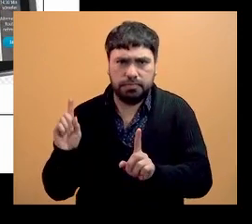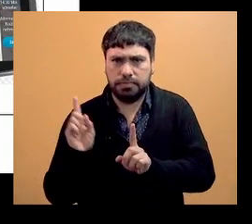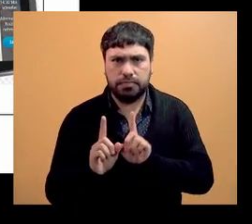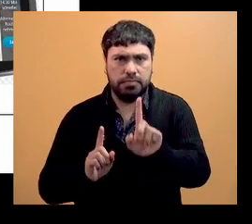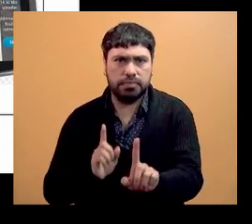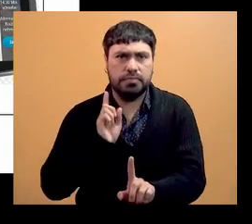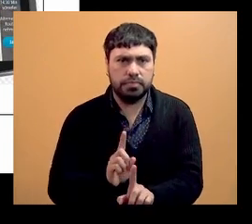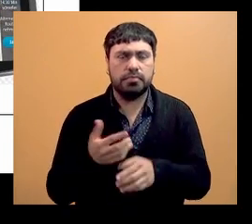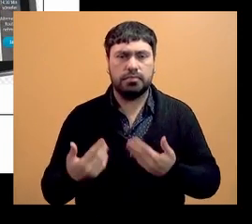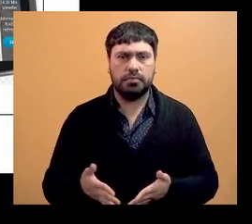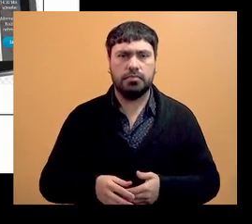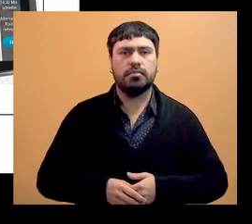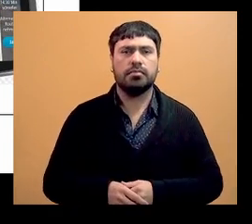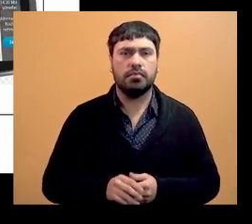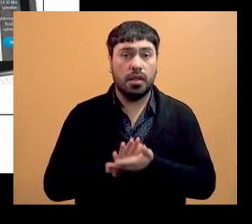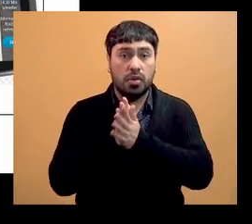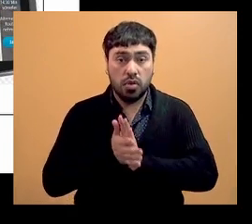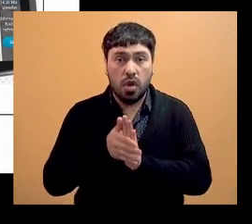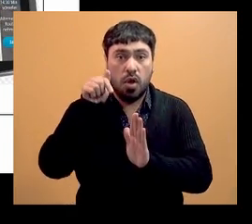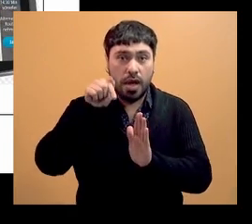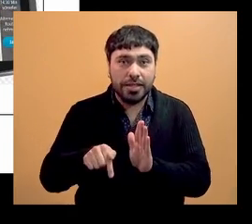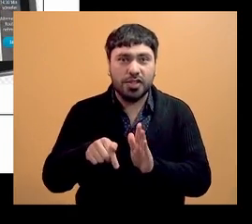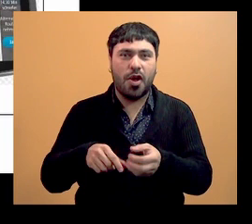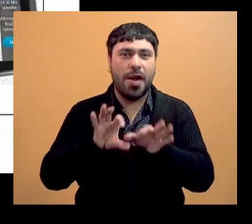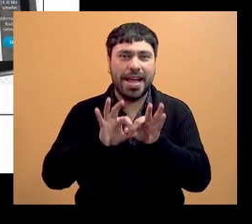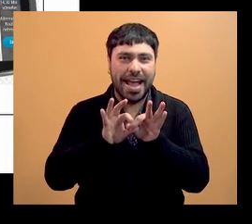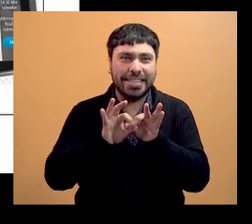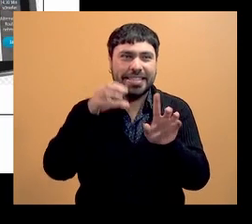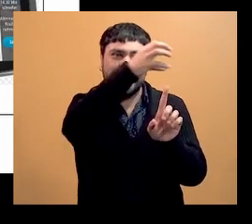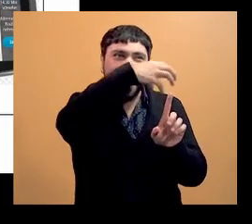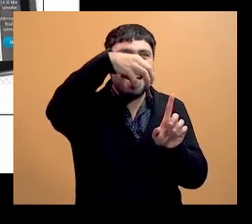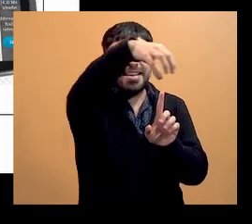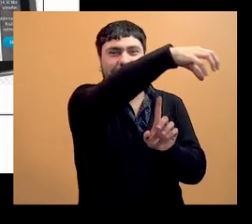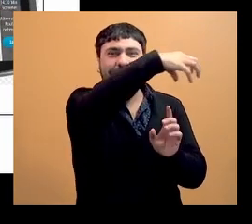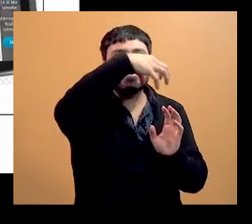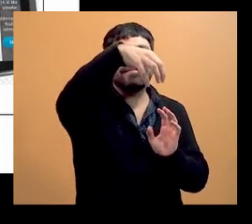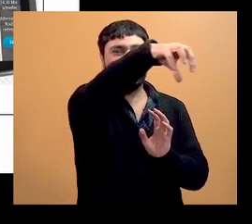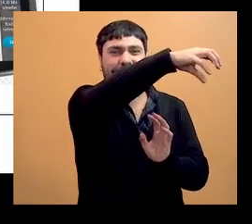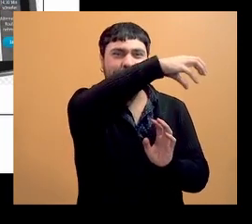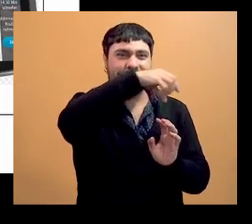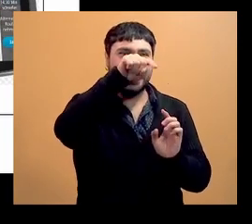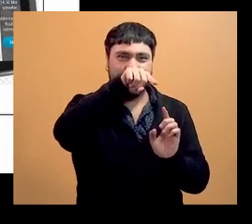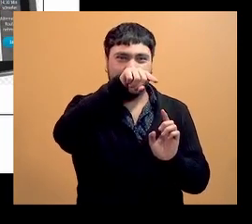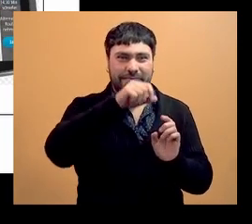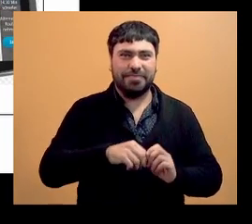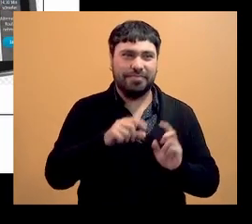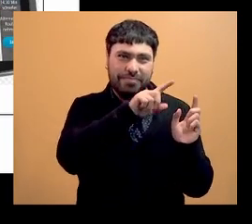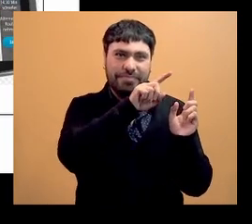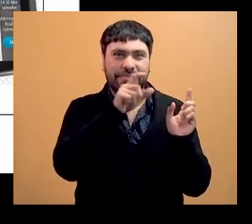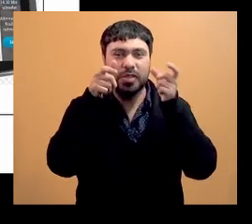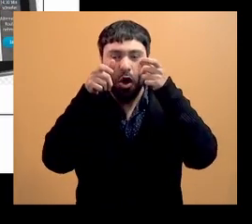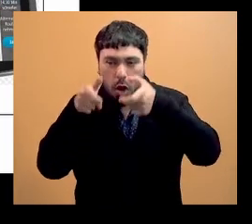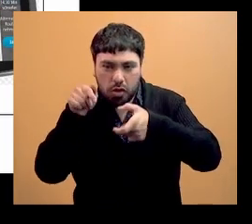por ejemplo, un incendio forestal, etcétera. Todo eso se ve beneficiado hoy en día y nos vemos beneficiados hoy en día en Chile también desde